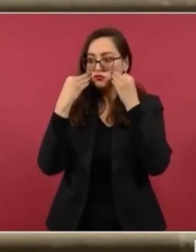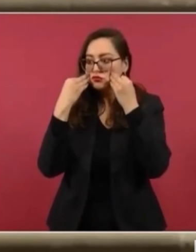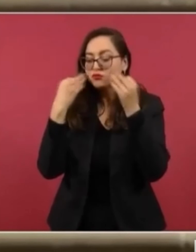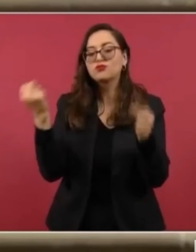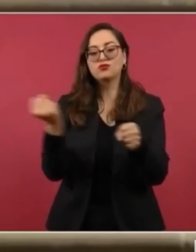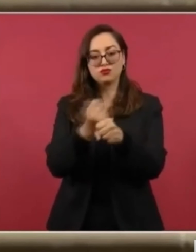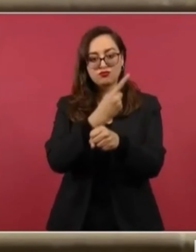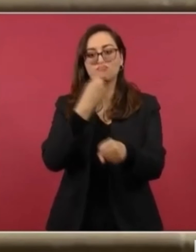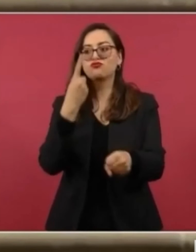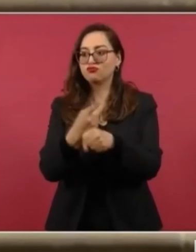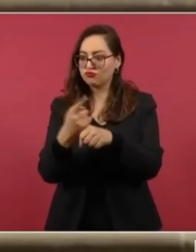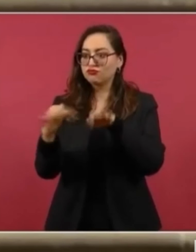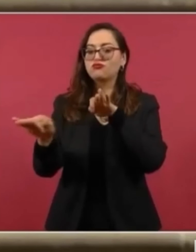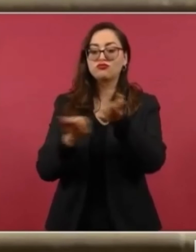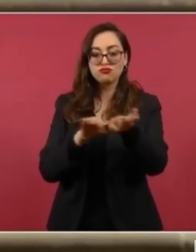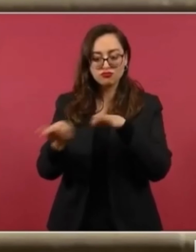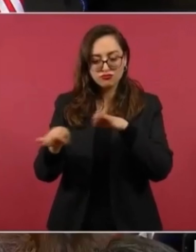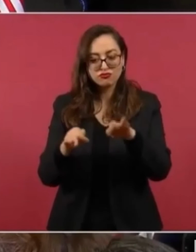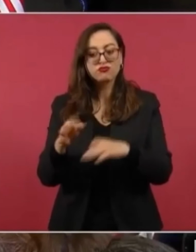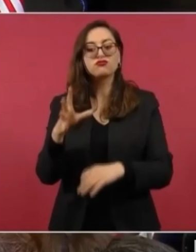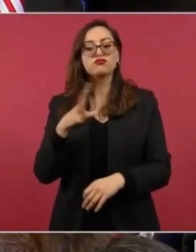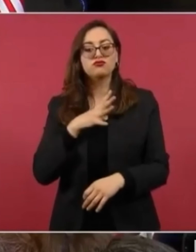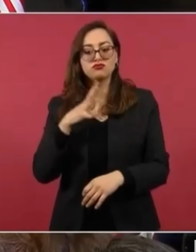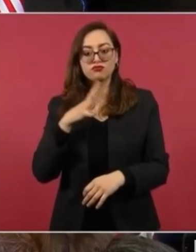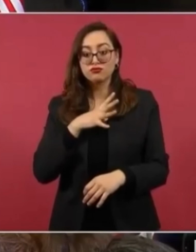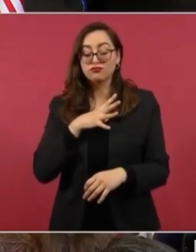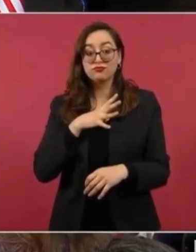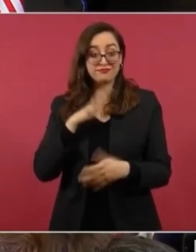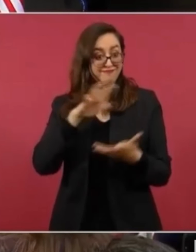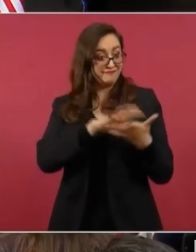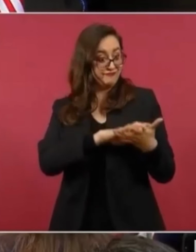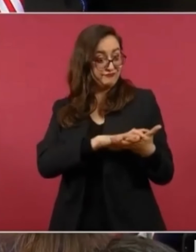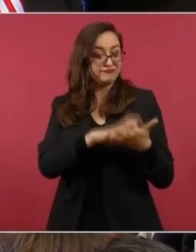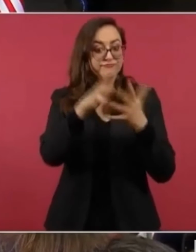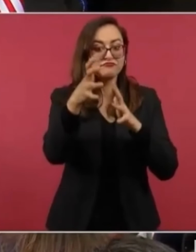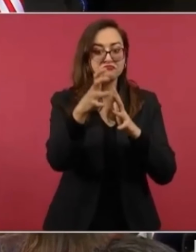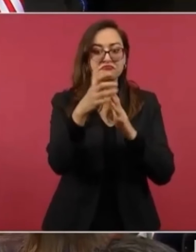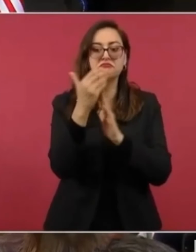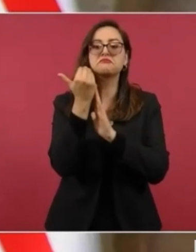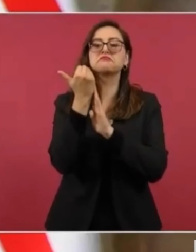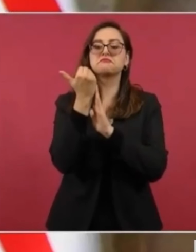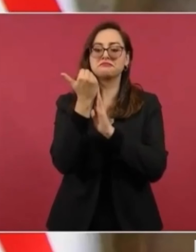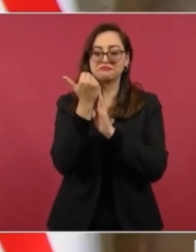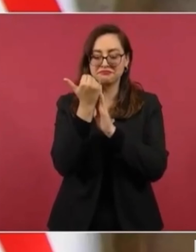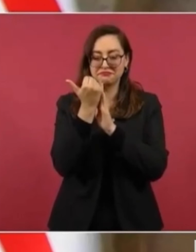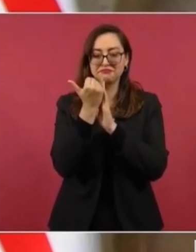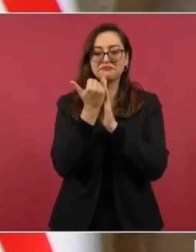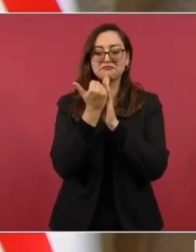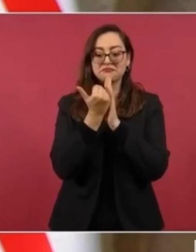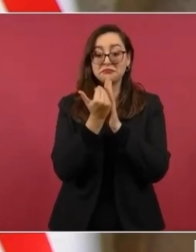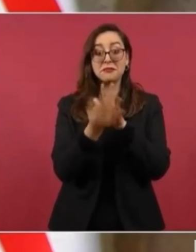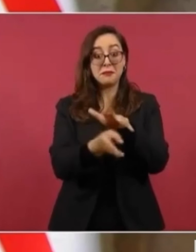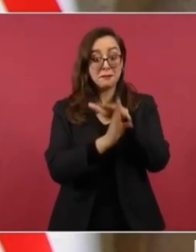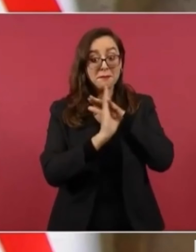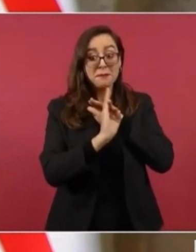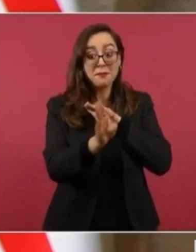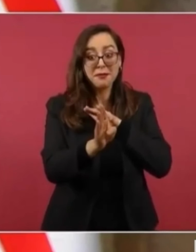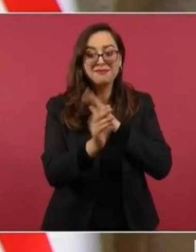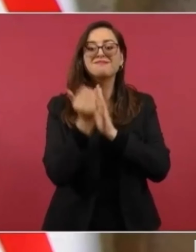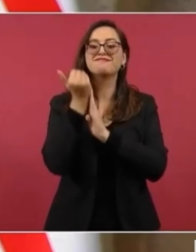empleos, ha bajado la violencia, es menos la migración,